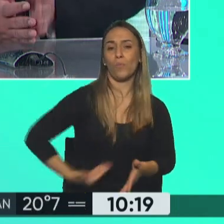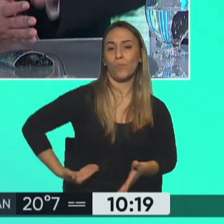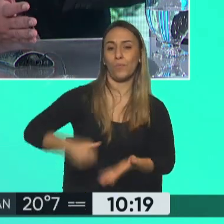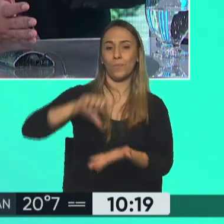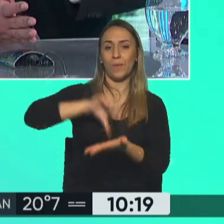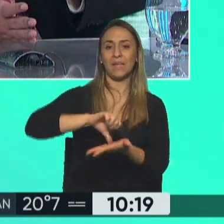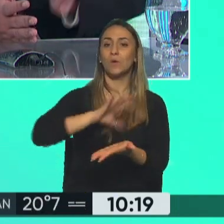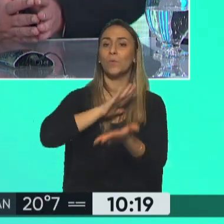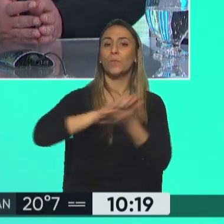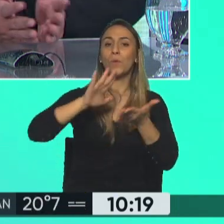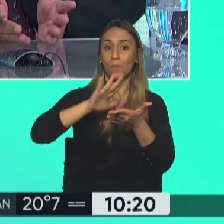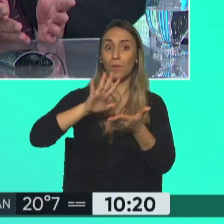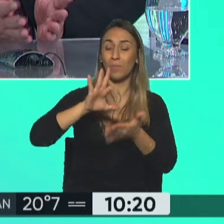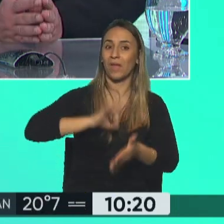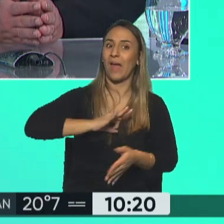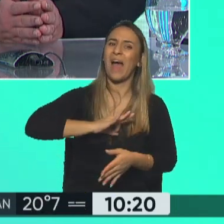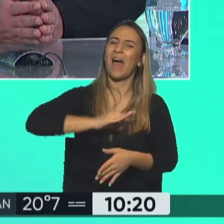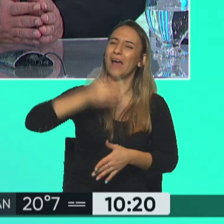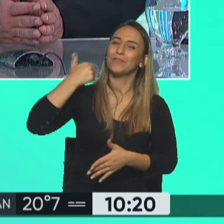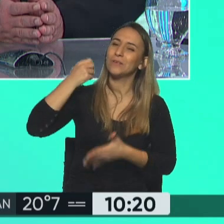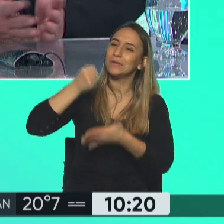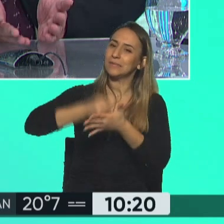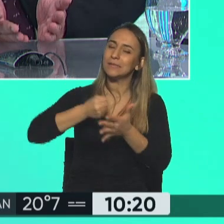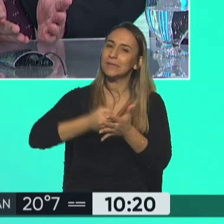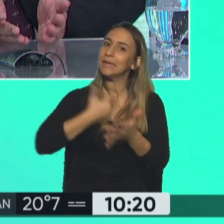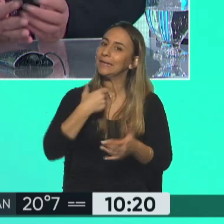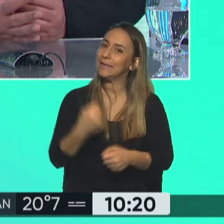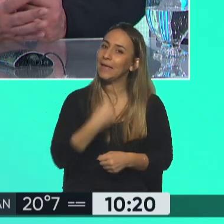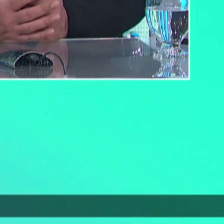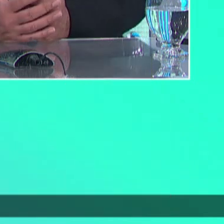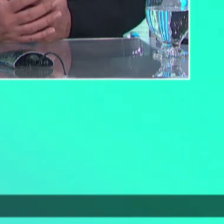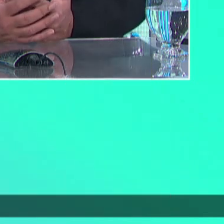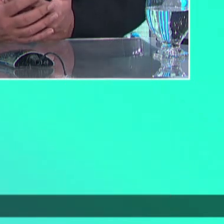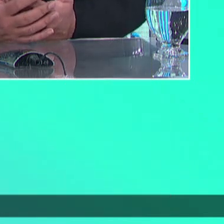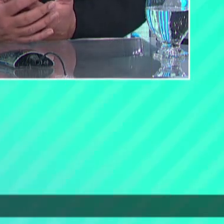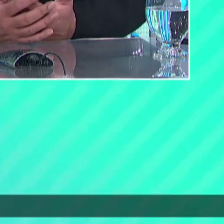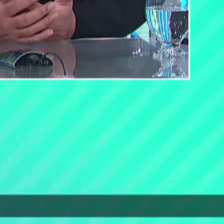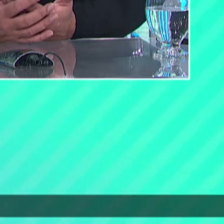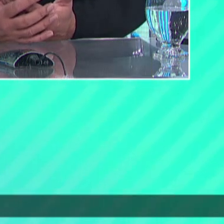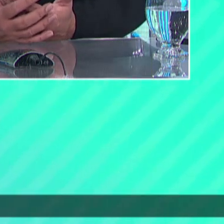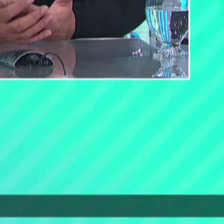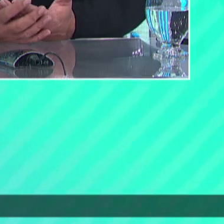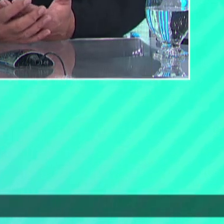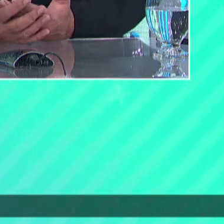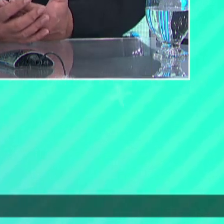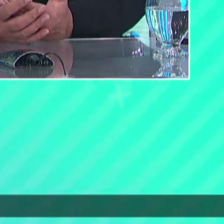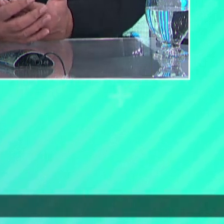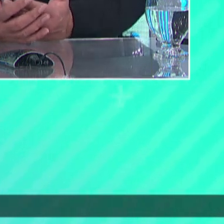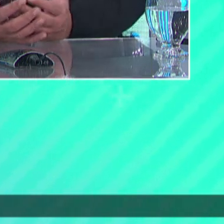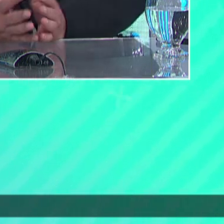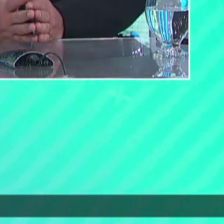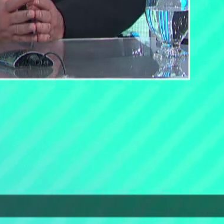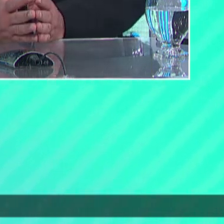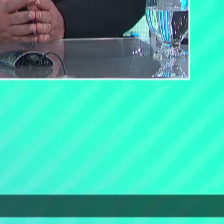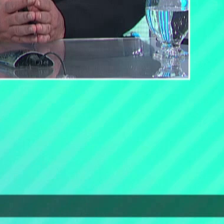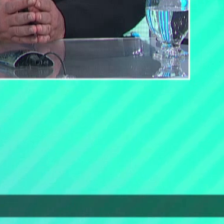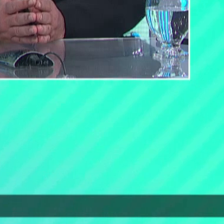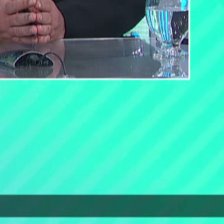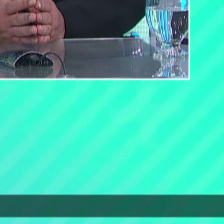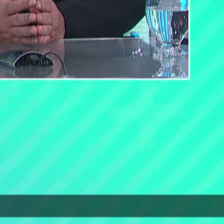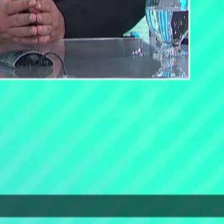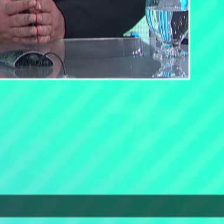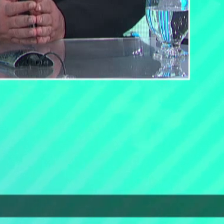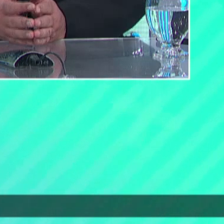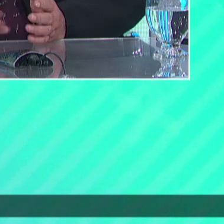desde muchos años antes, ¿no? Porque siempre fue valga la redundancia, el primer abanderado de la bandera de la independencia, ¿no? Además de la creación